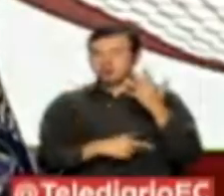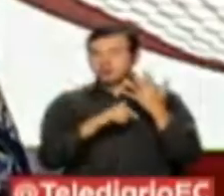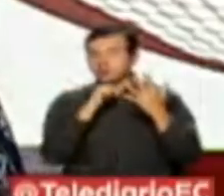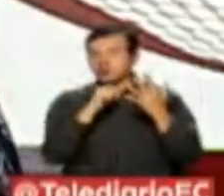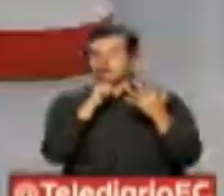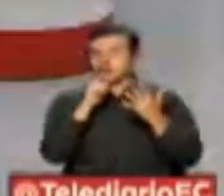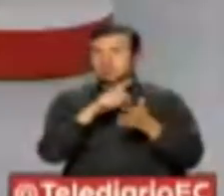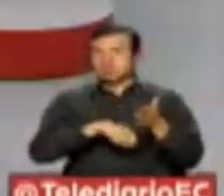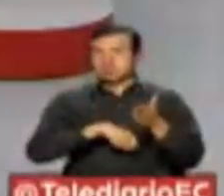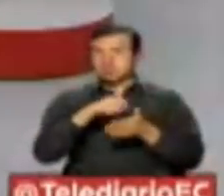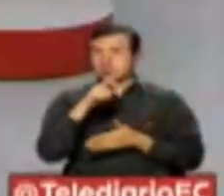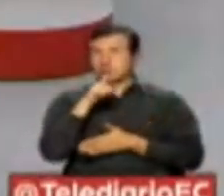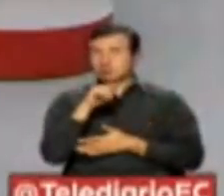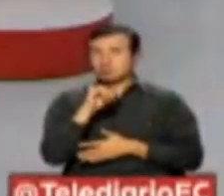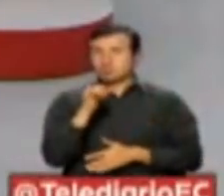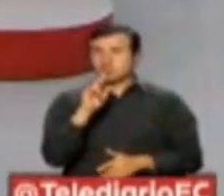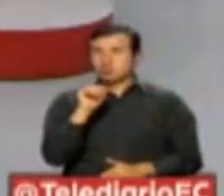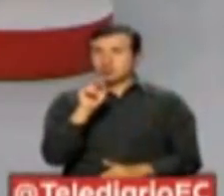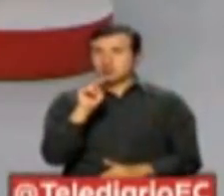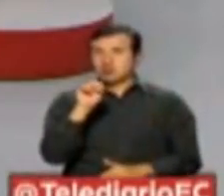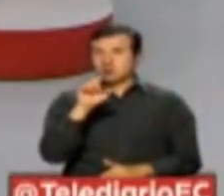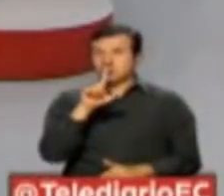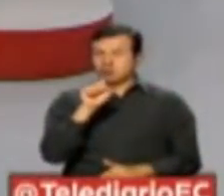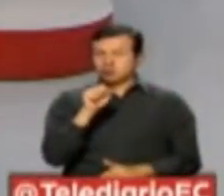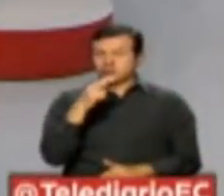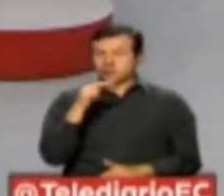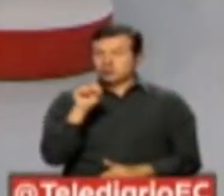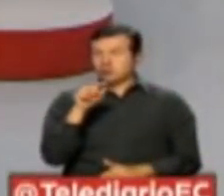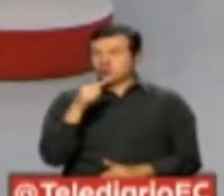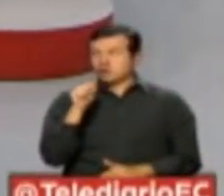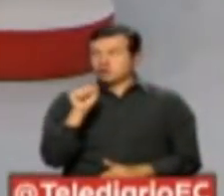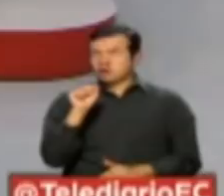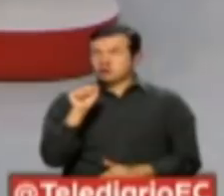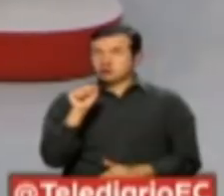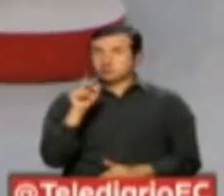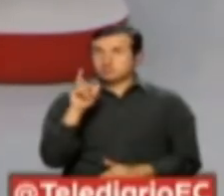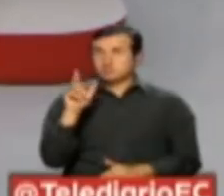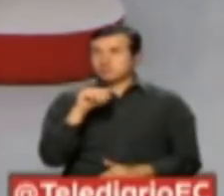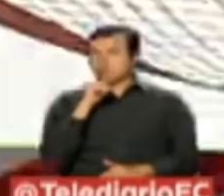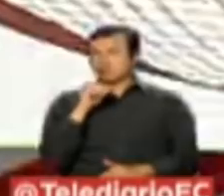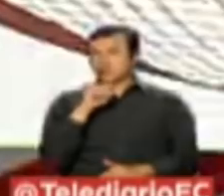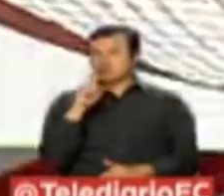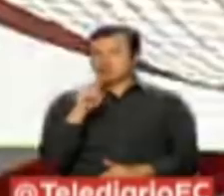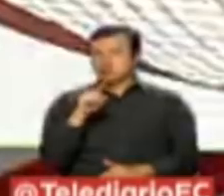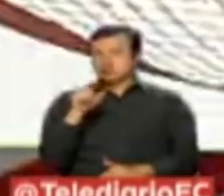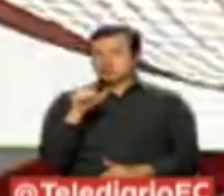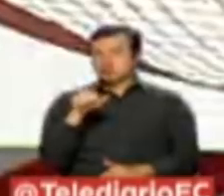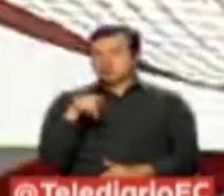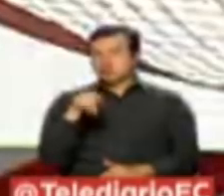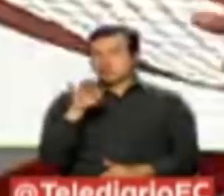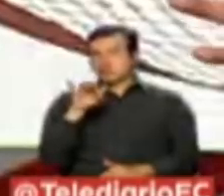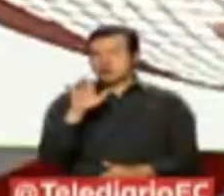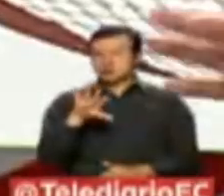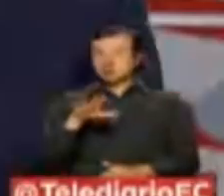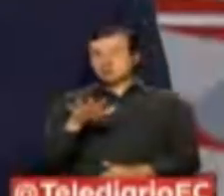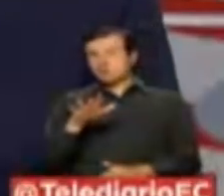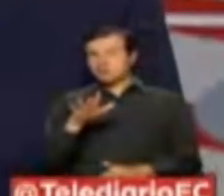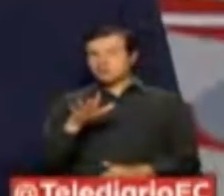candidatura de los y creo y bueno creo que también está